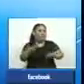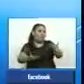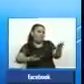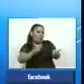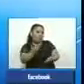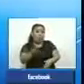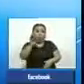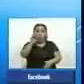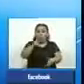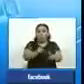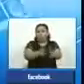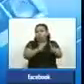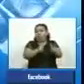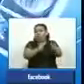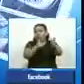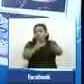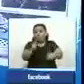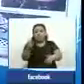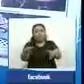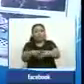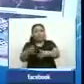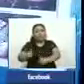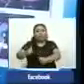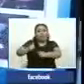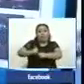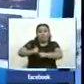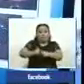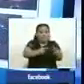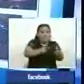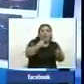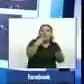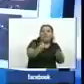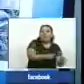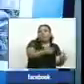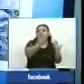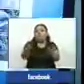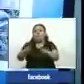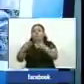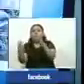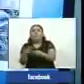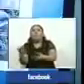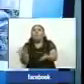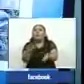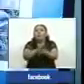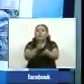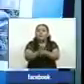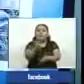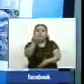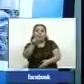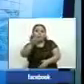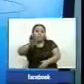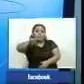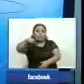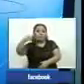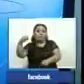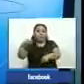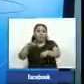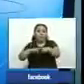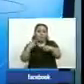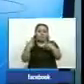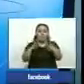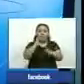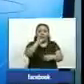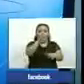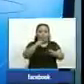cuatro ametralladoras de la Fuerza Armada a miembros de estructuras criminales por un valor de 14 mil dólares, ordenó al Estado